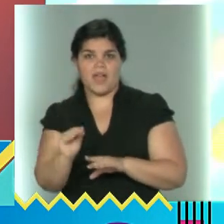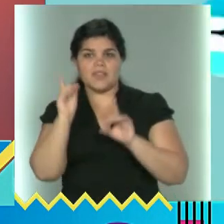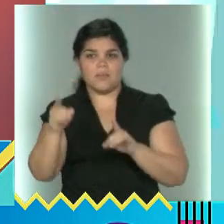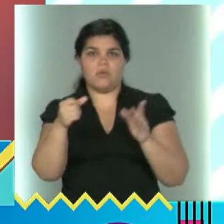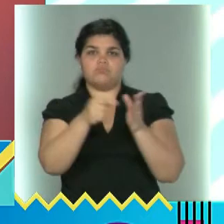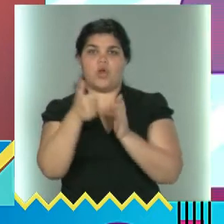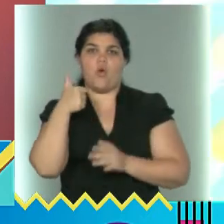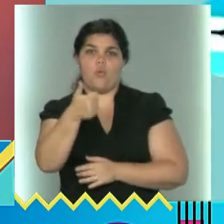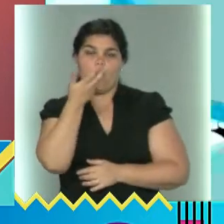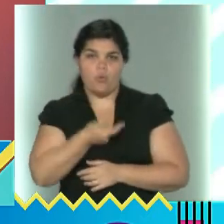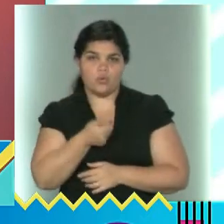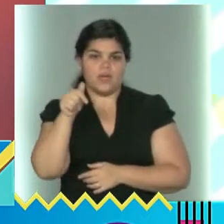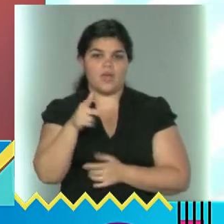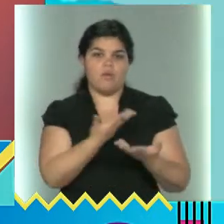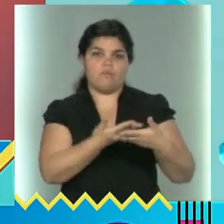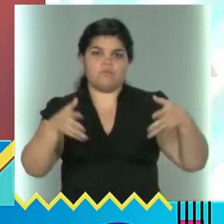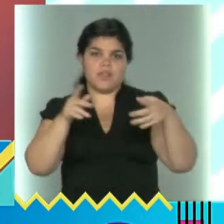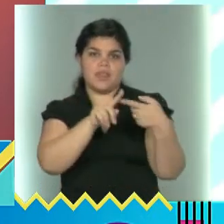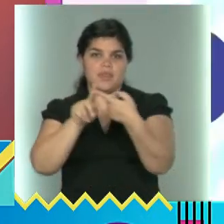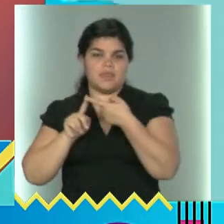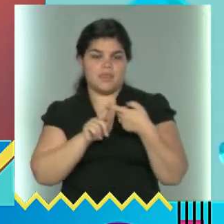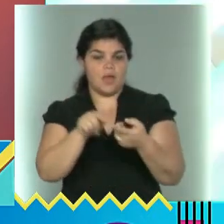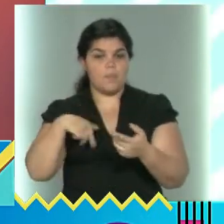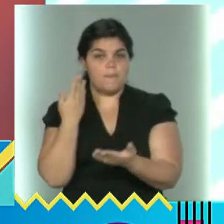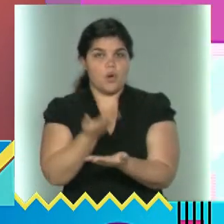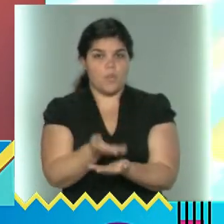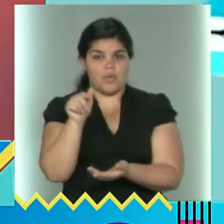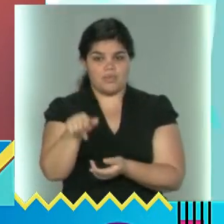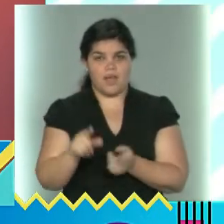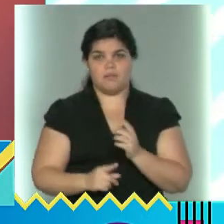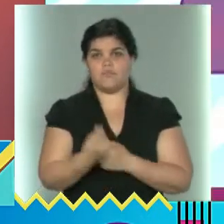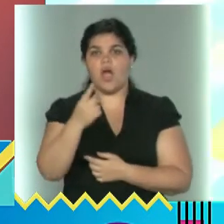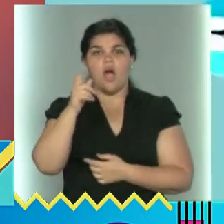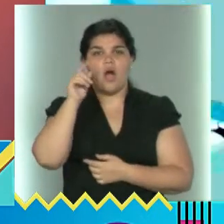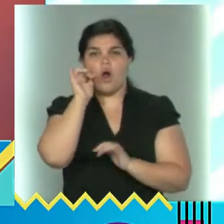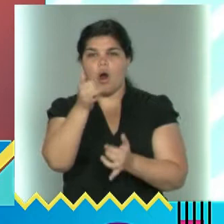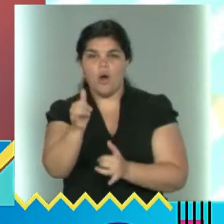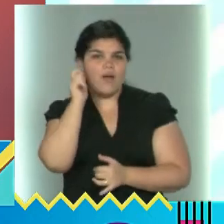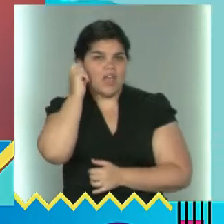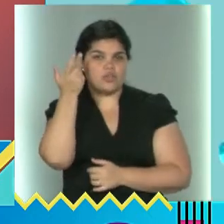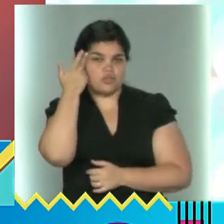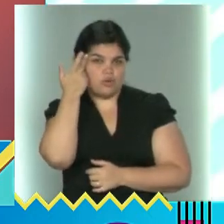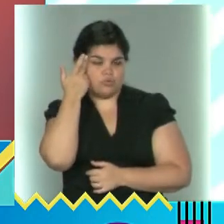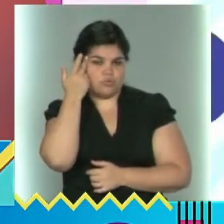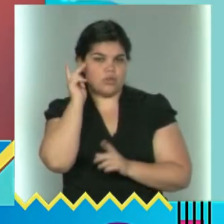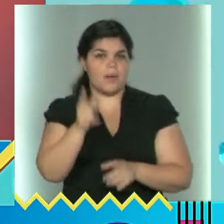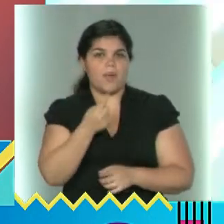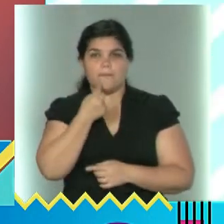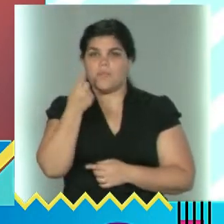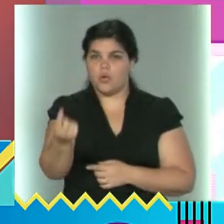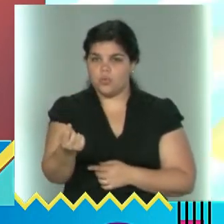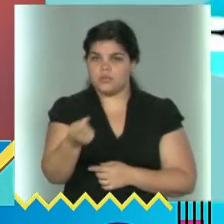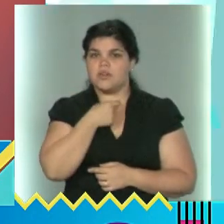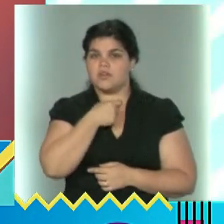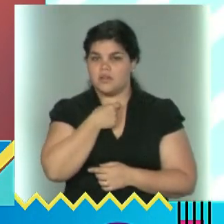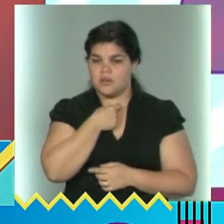contaba él, redes también que se van generando a partir de esta propuesta de él, de un joven de 18 años. Joaquín, te quería hacer una consulta. Este